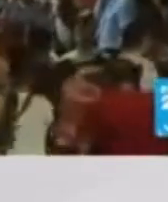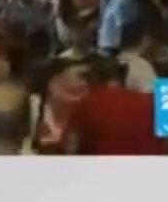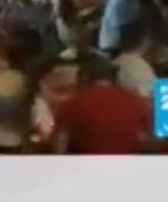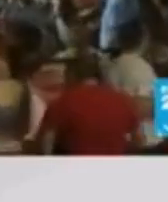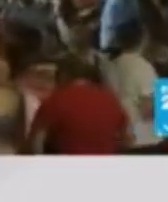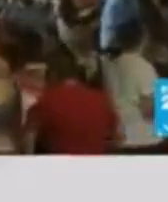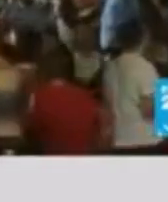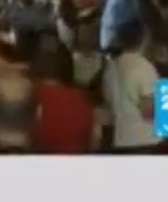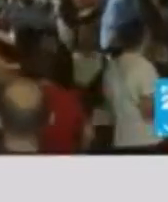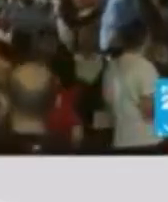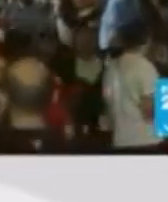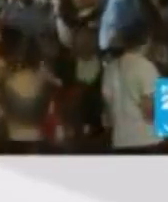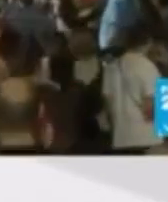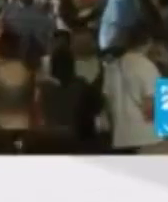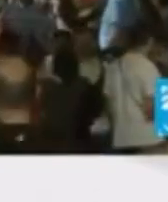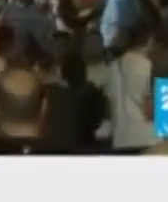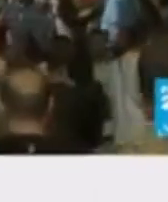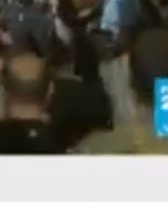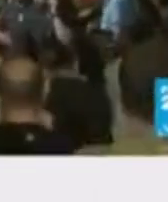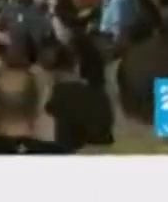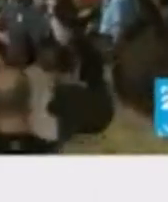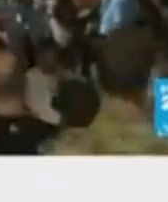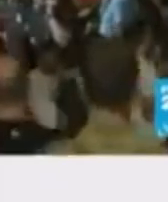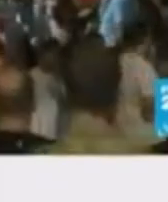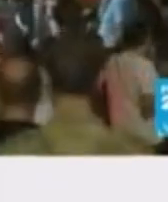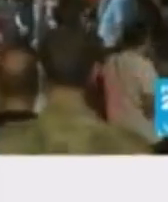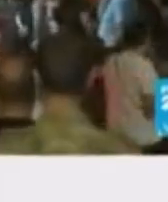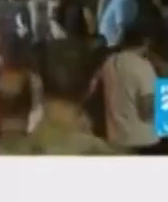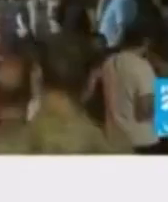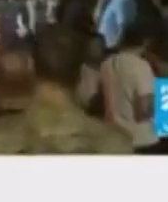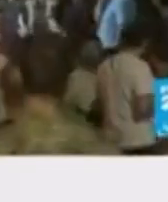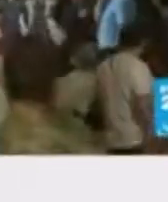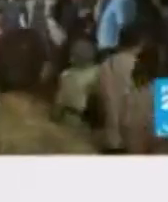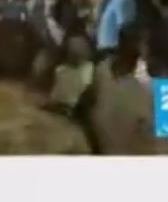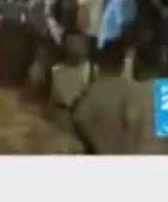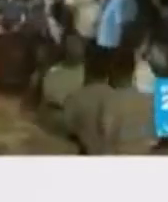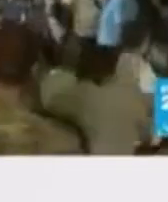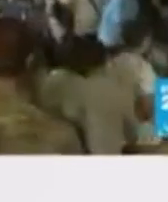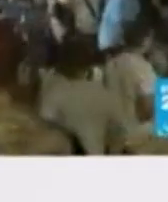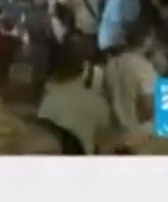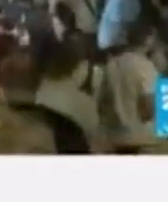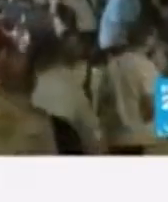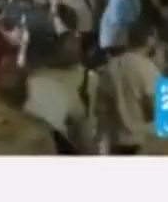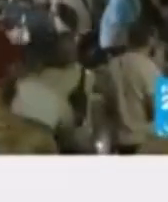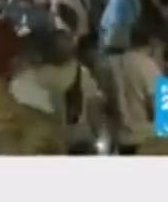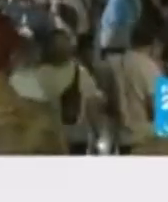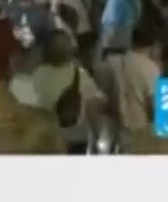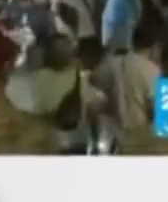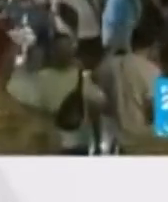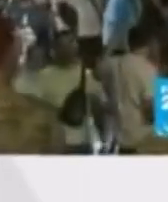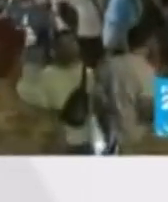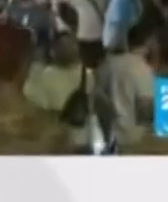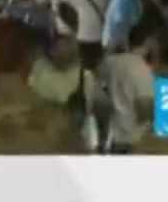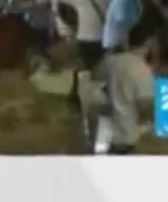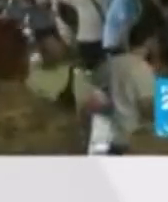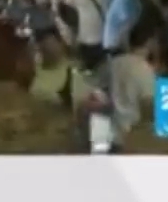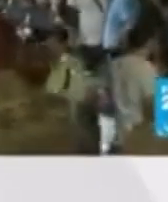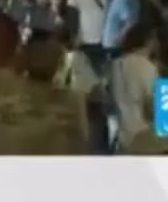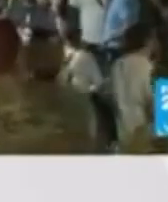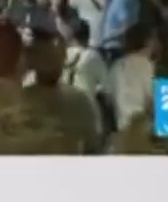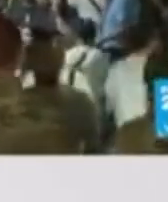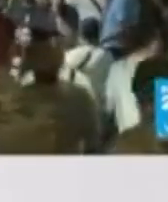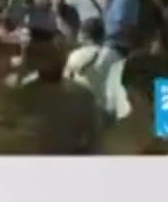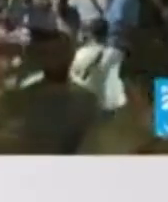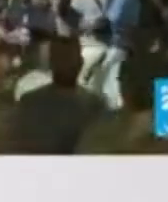estos dispositivos y han acabado en hospitales en la capital siria. En cuanto a Beirut, pues como comentaba antes, ha sido un